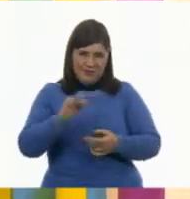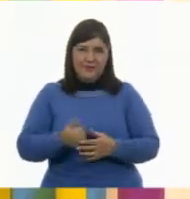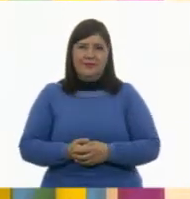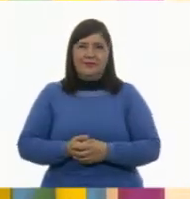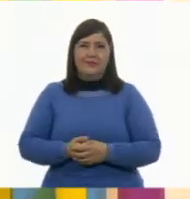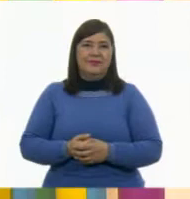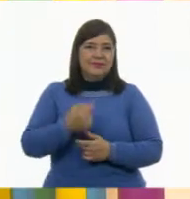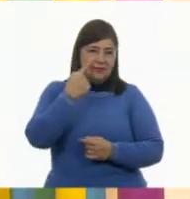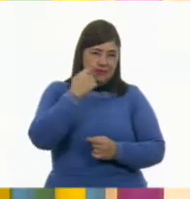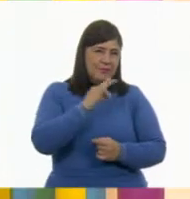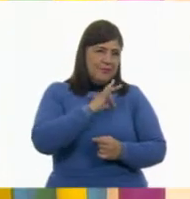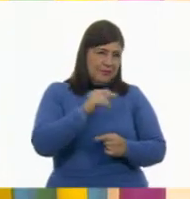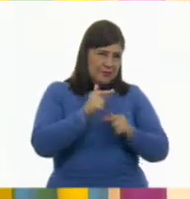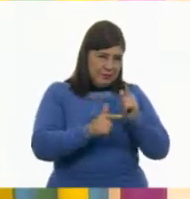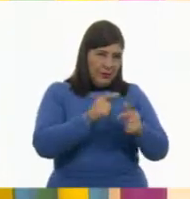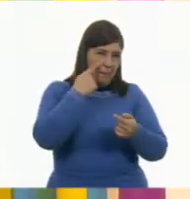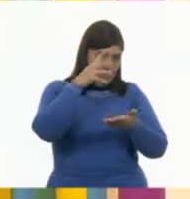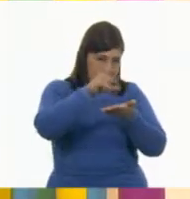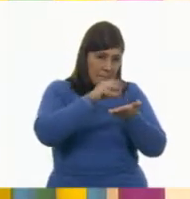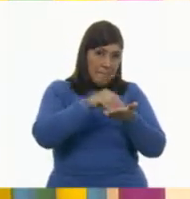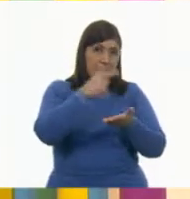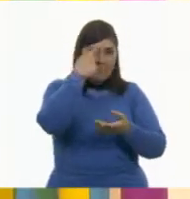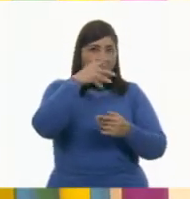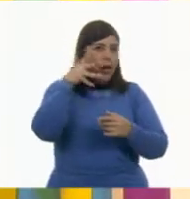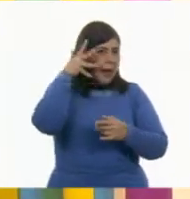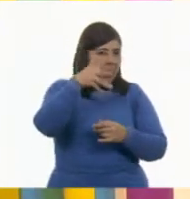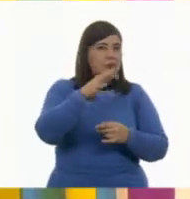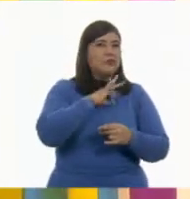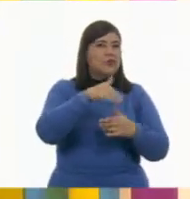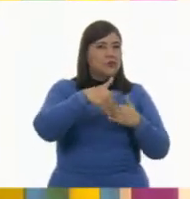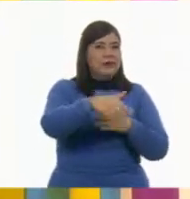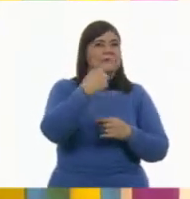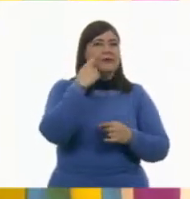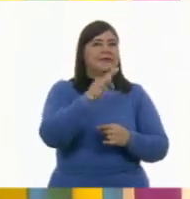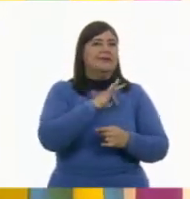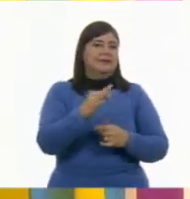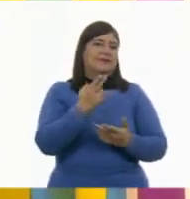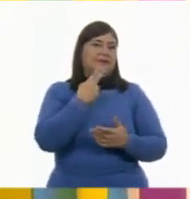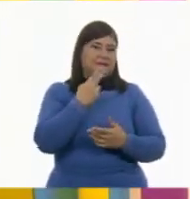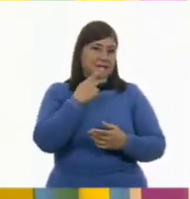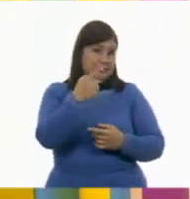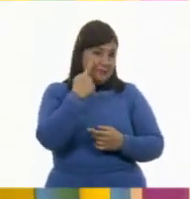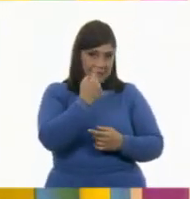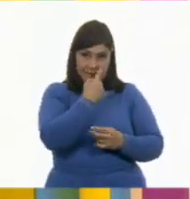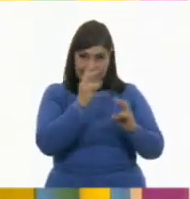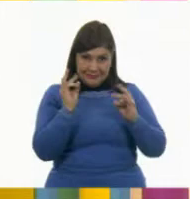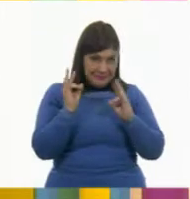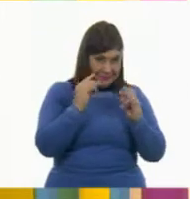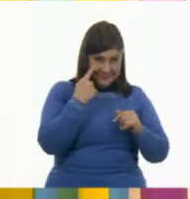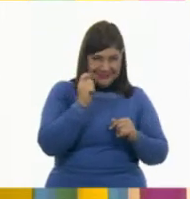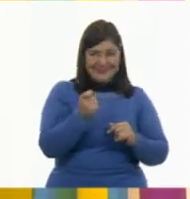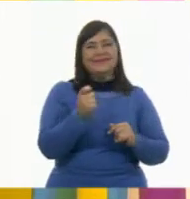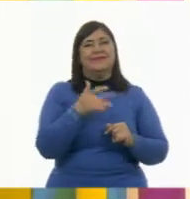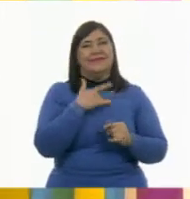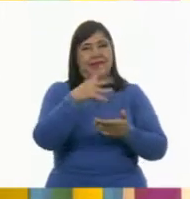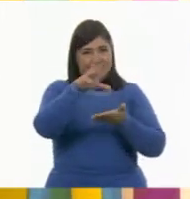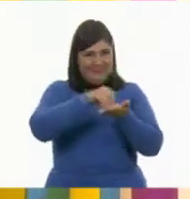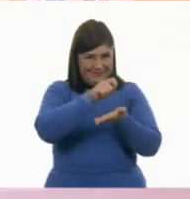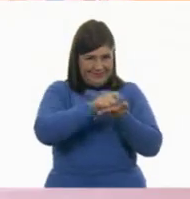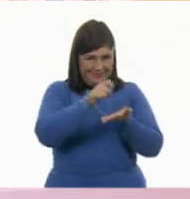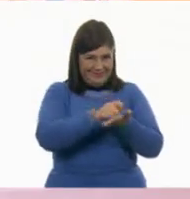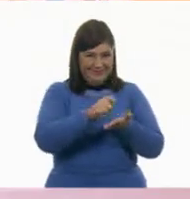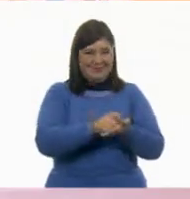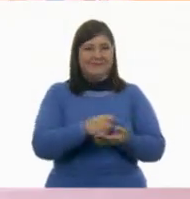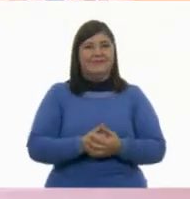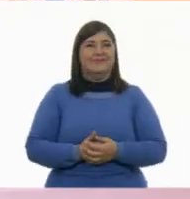para acá. Vamos a ir tomando nota, porque esto nos va a servir más adelante. Así que ponte lista, ponte listo y apunta en tu cuaderno. Y